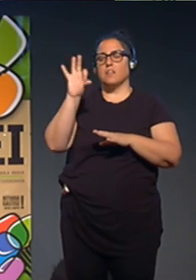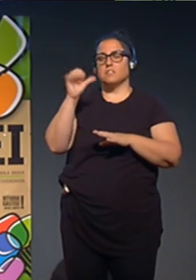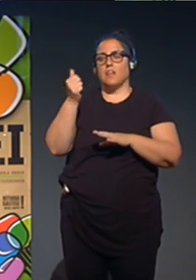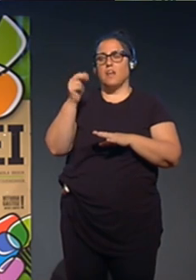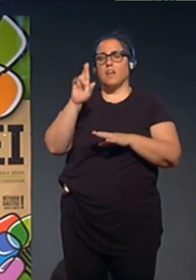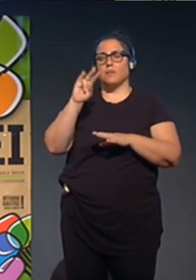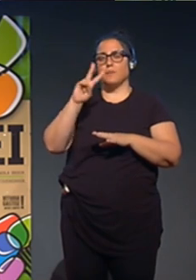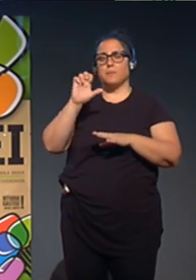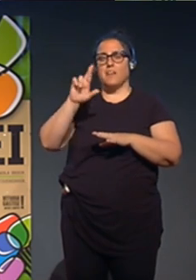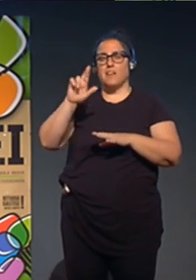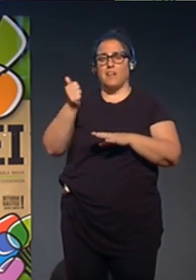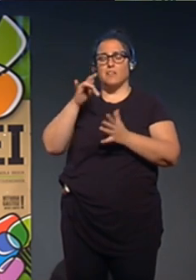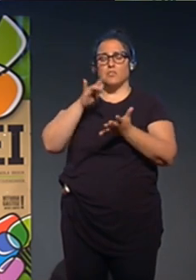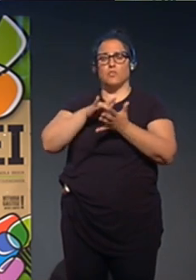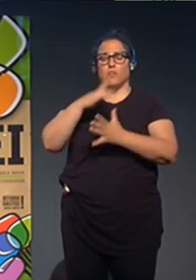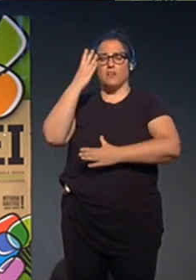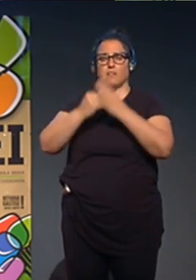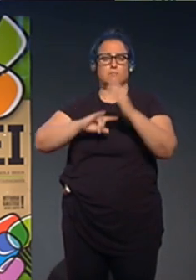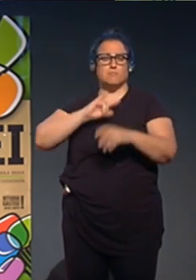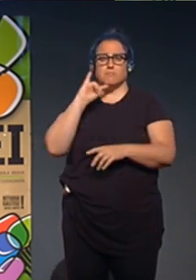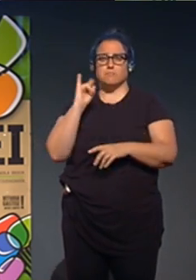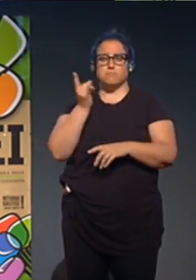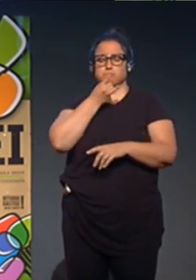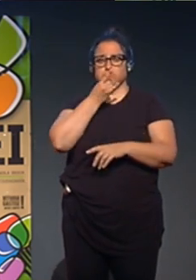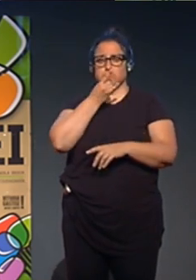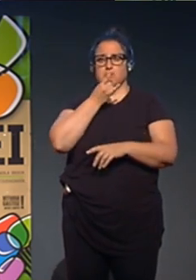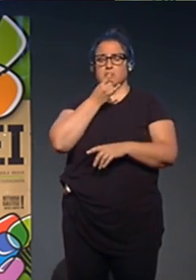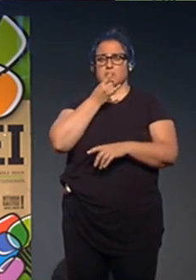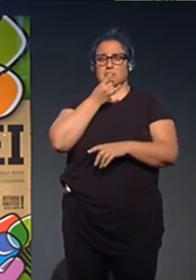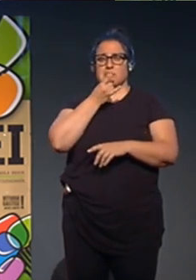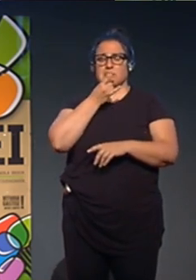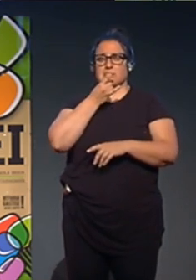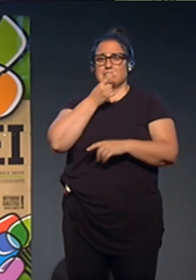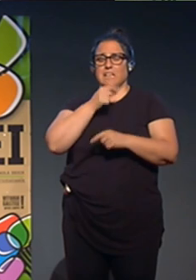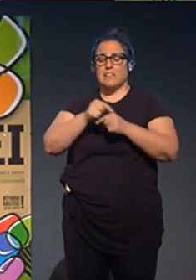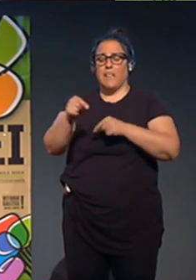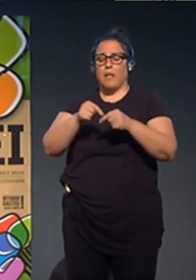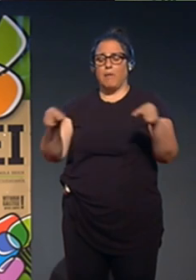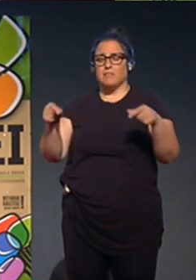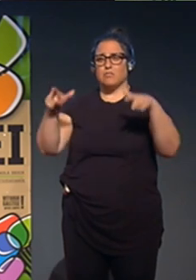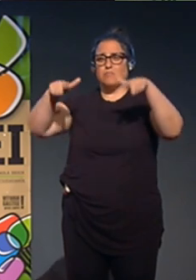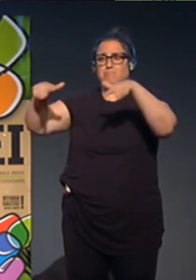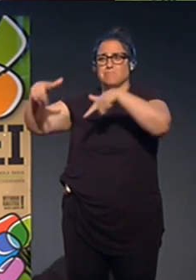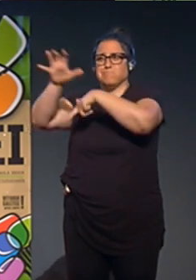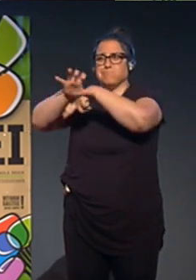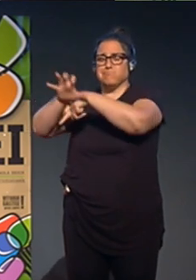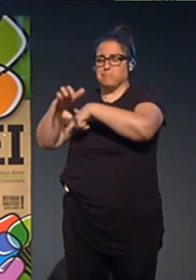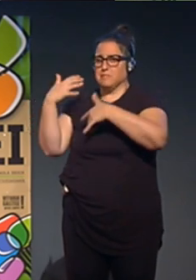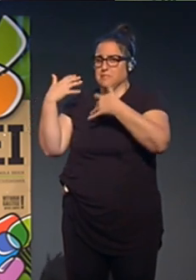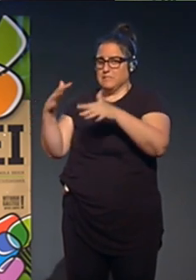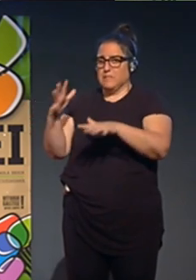gran error en cuanto al tamaño de esas explotaciones trato de